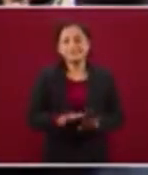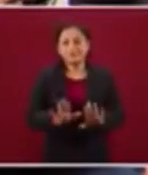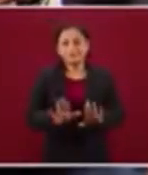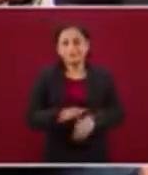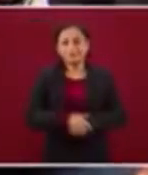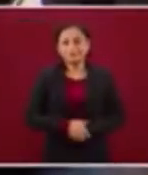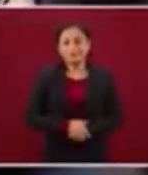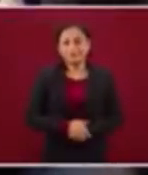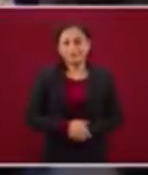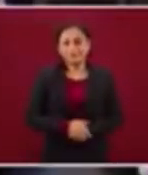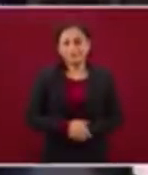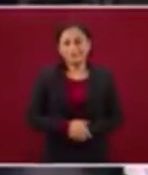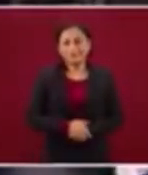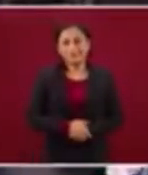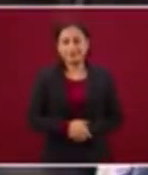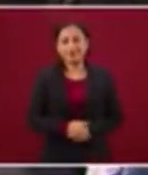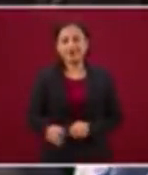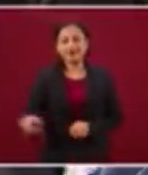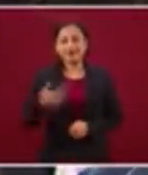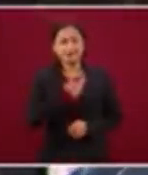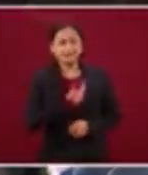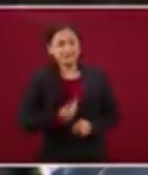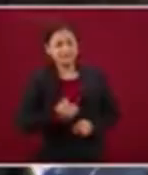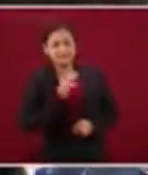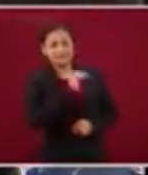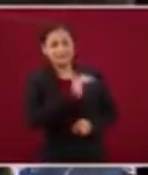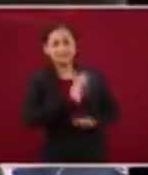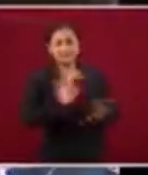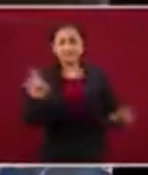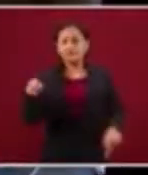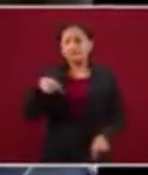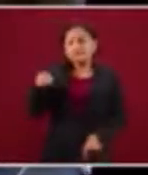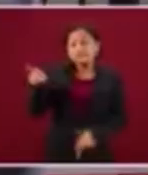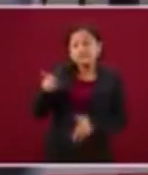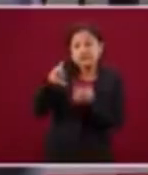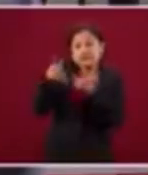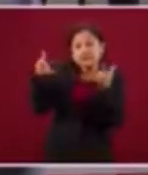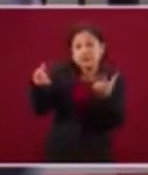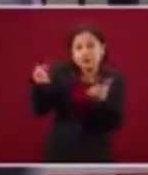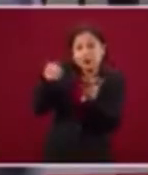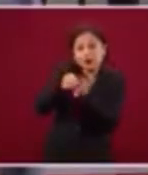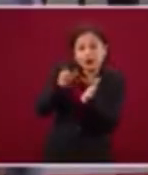Sí, presidente. Puede, funciona. No, mire…